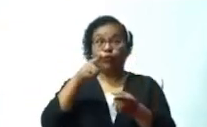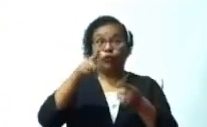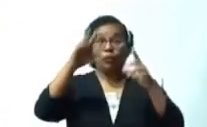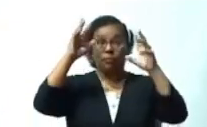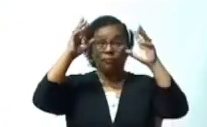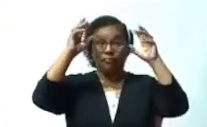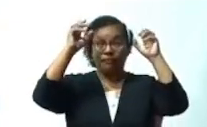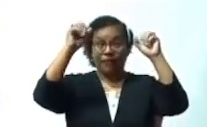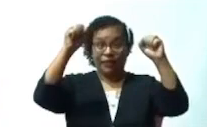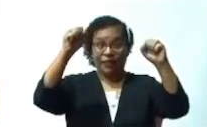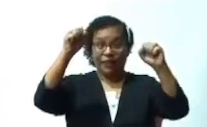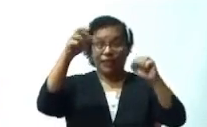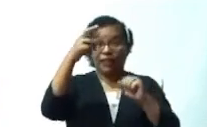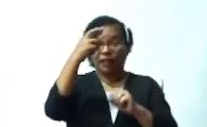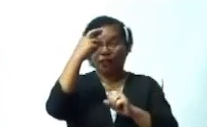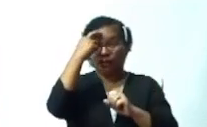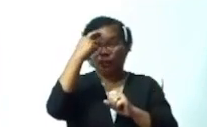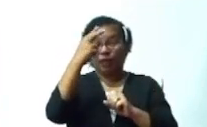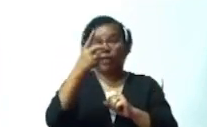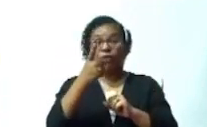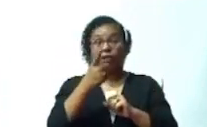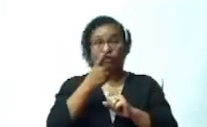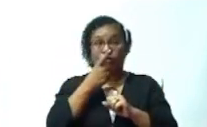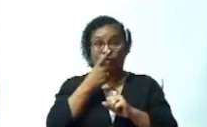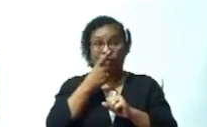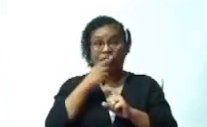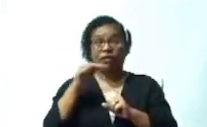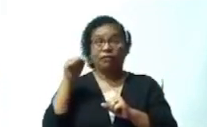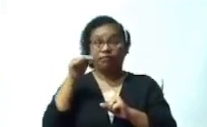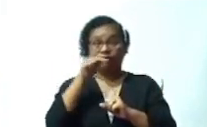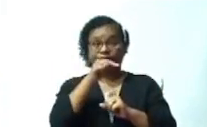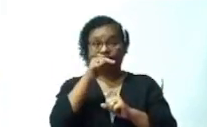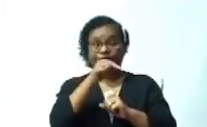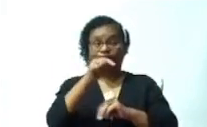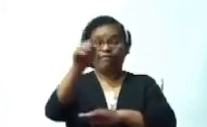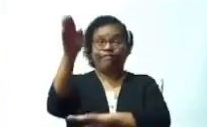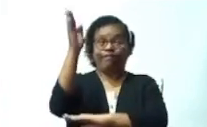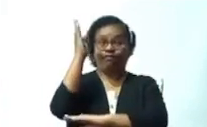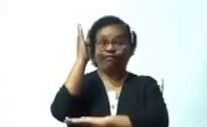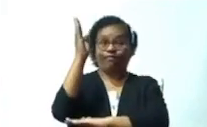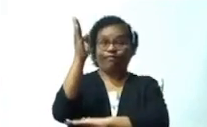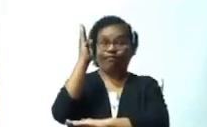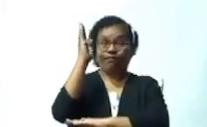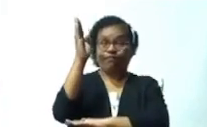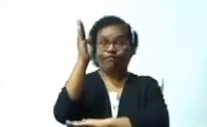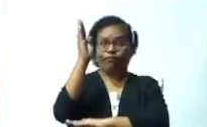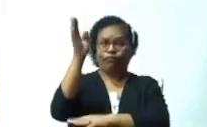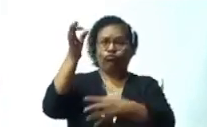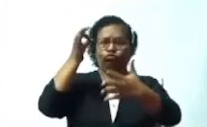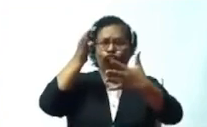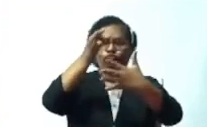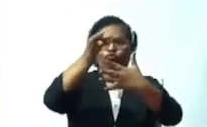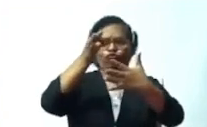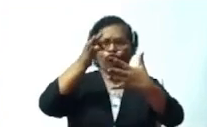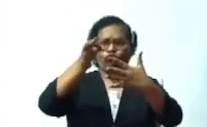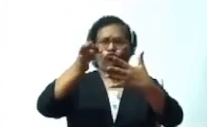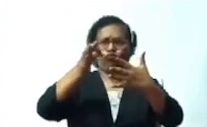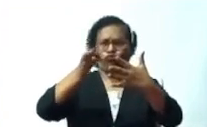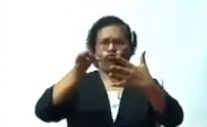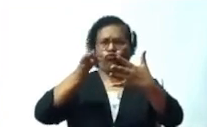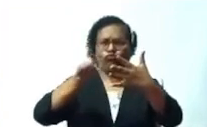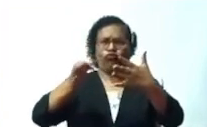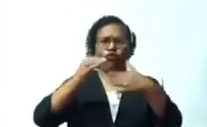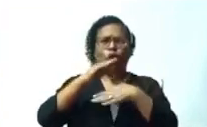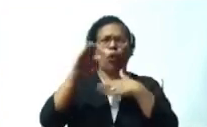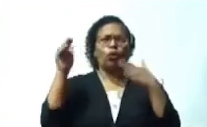a la Asamblea Nacional a rendir cuenta de todo cuanto hizo en el año anterior. No vino a hacer un